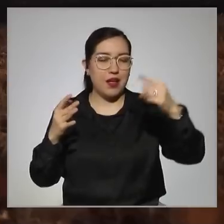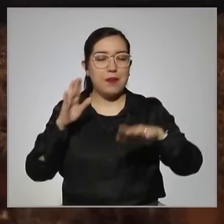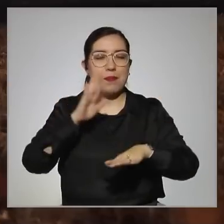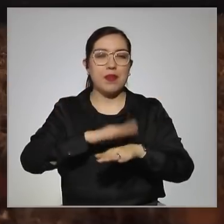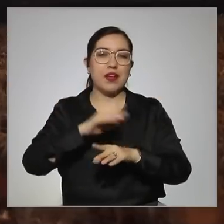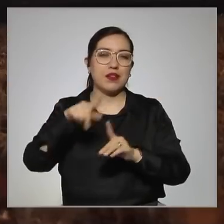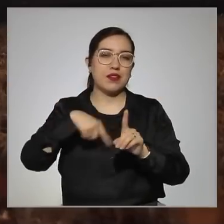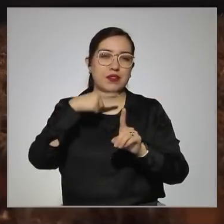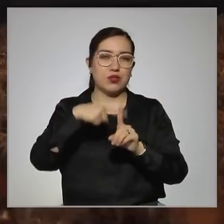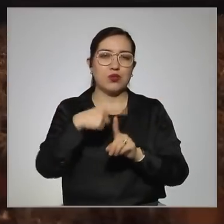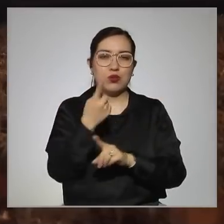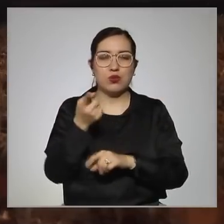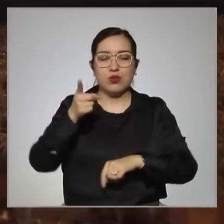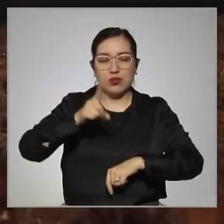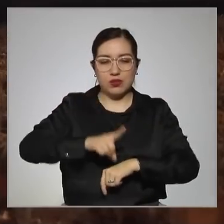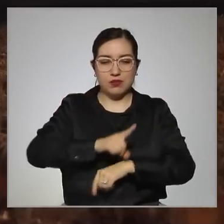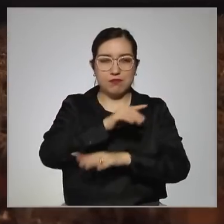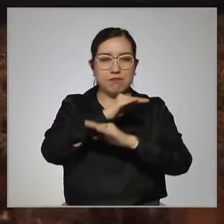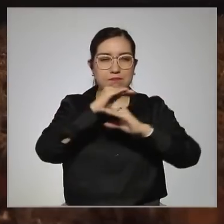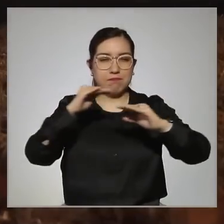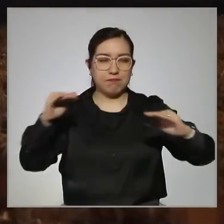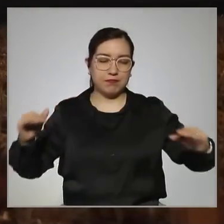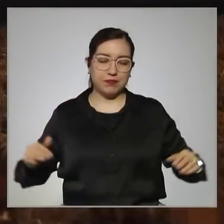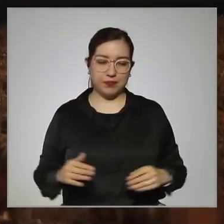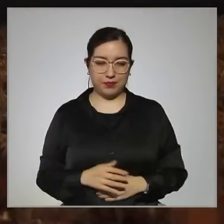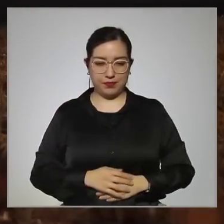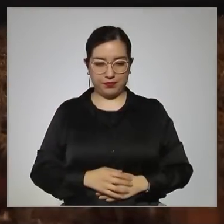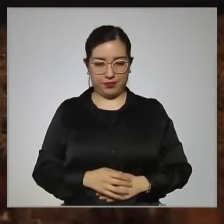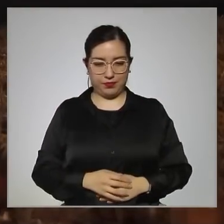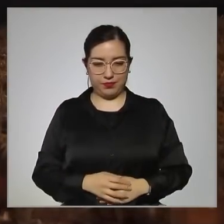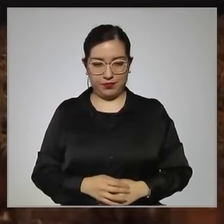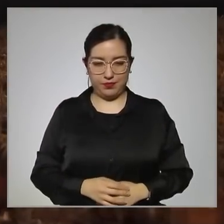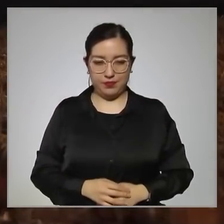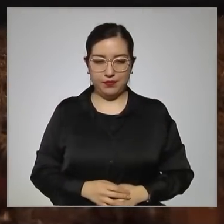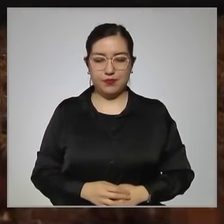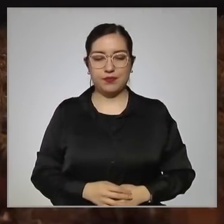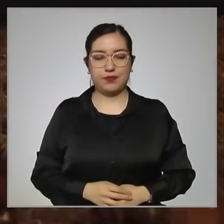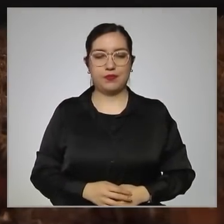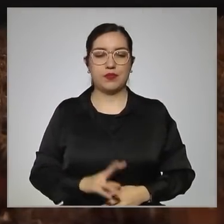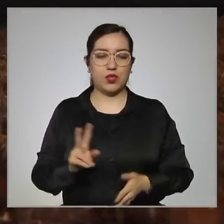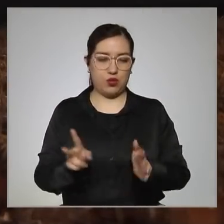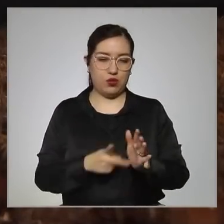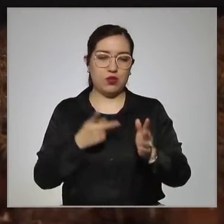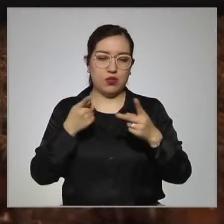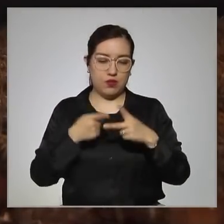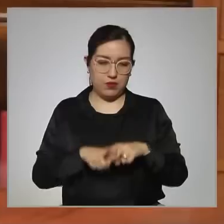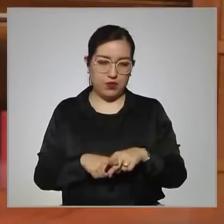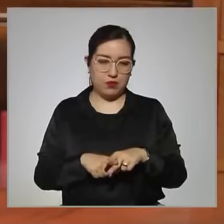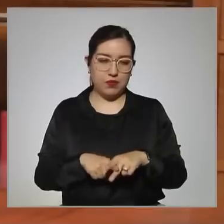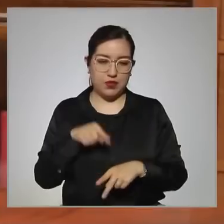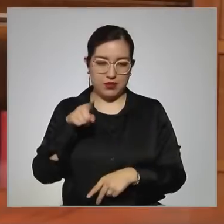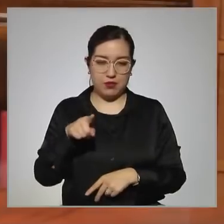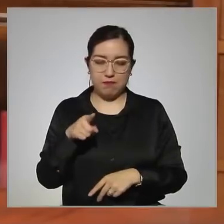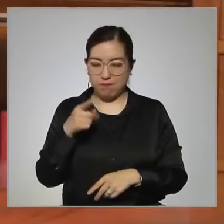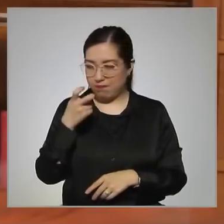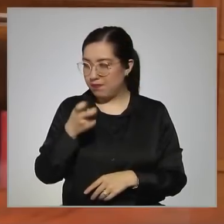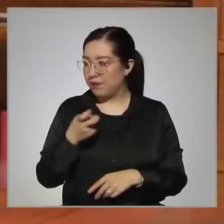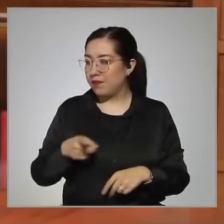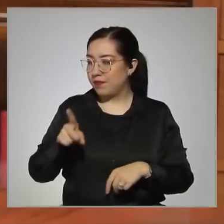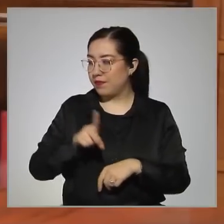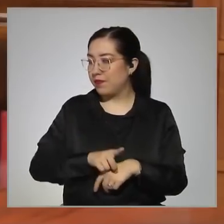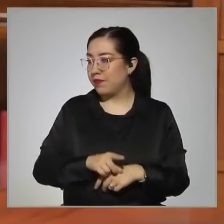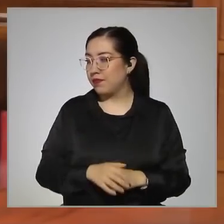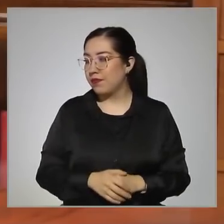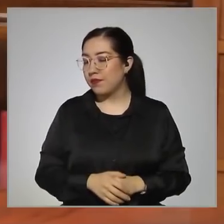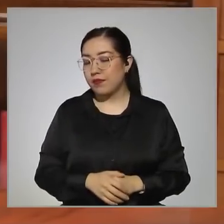exactamente en el horizonte natural y la pirámide. Y empezaba otra vez el año solar. Claro, no solamente se